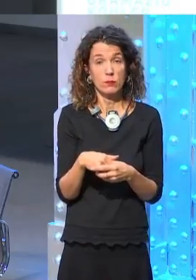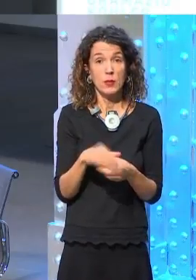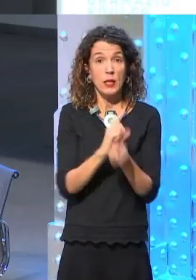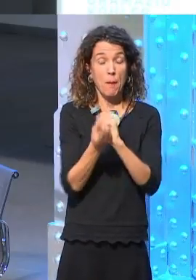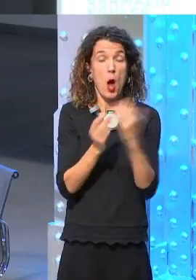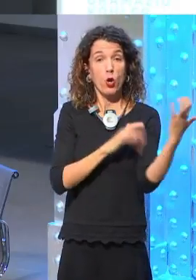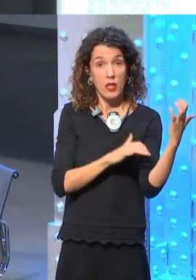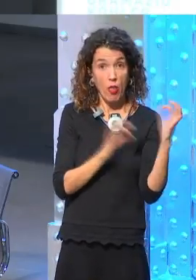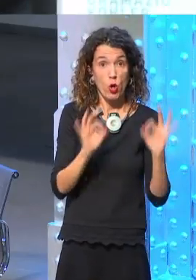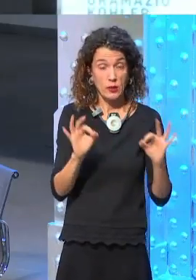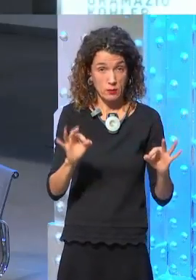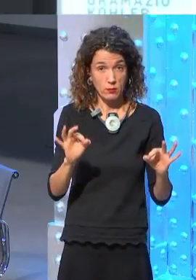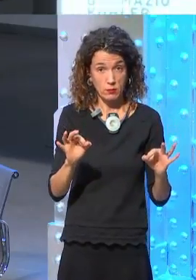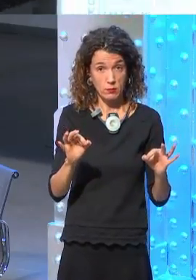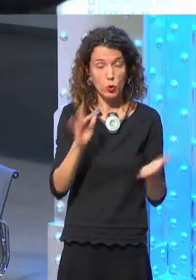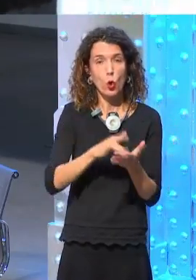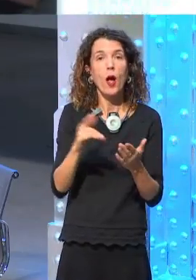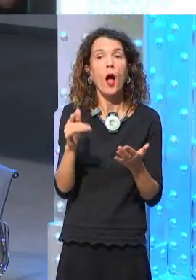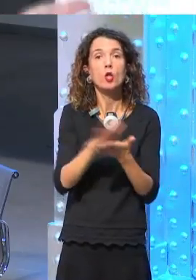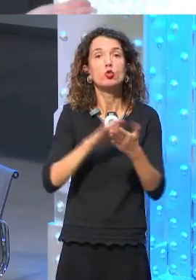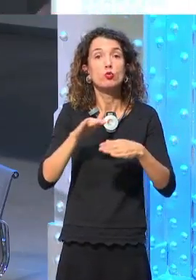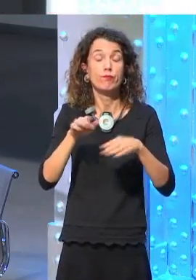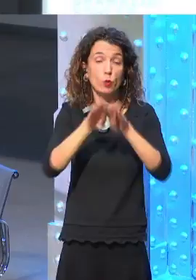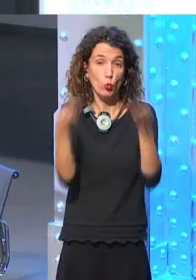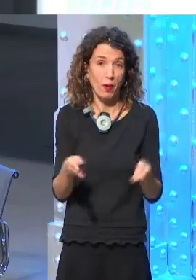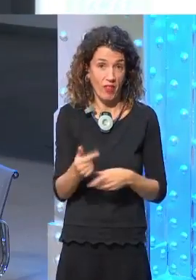mediante el ordenador en esta superficie.